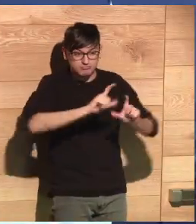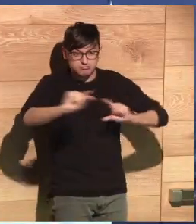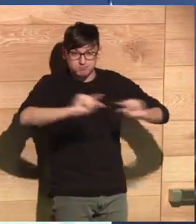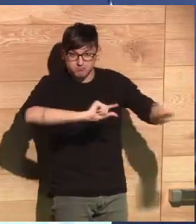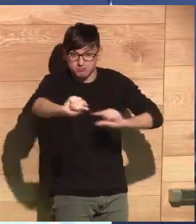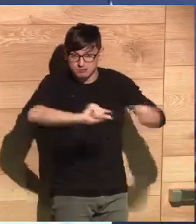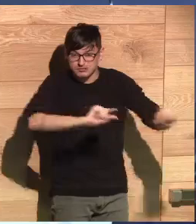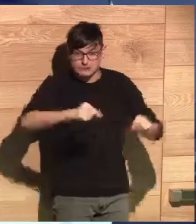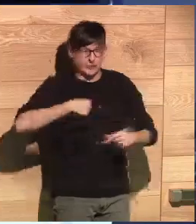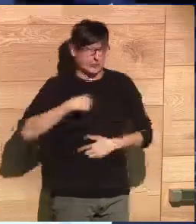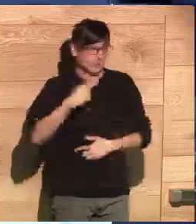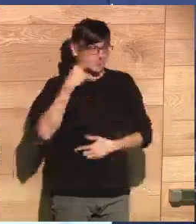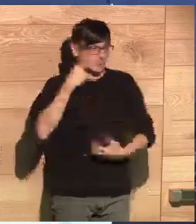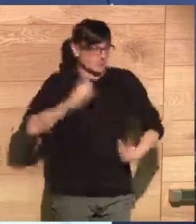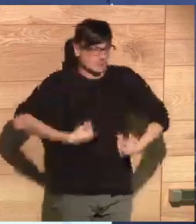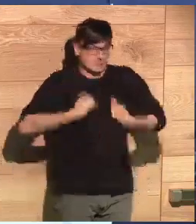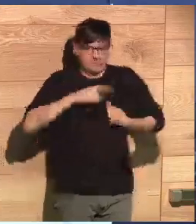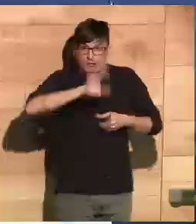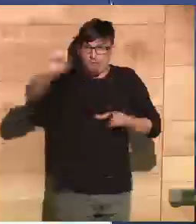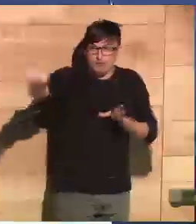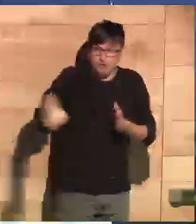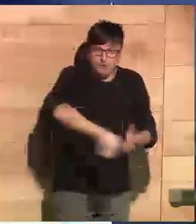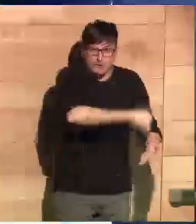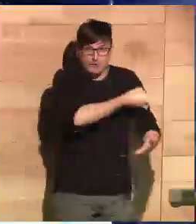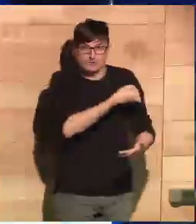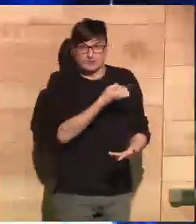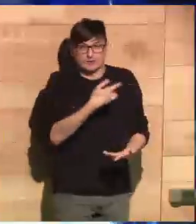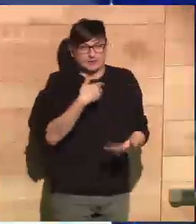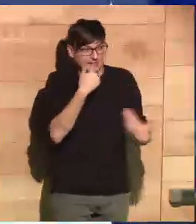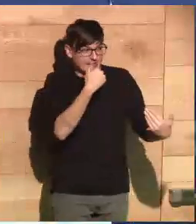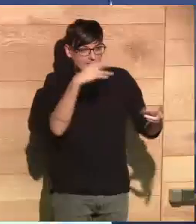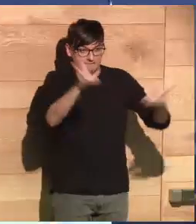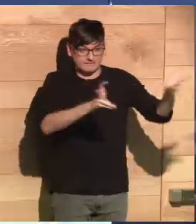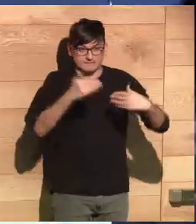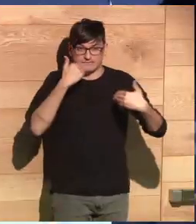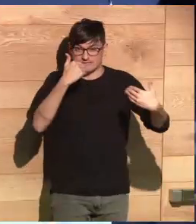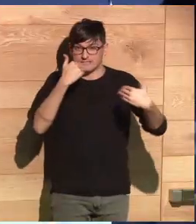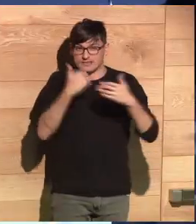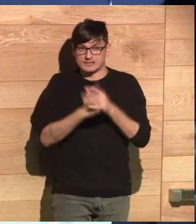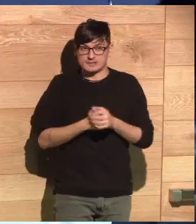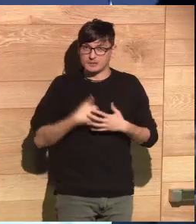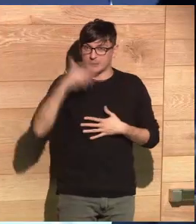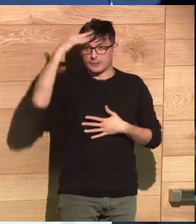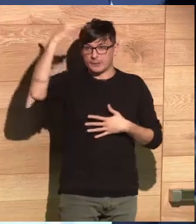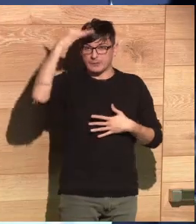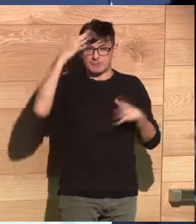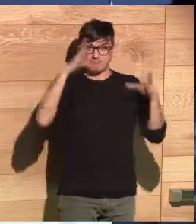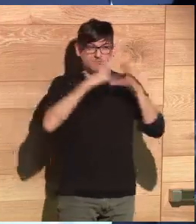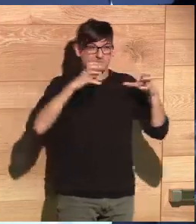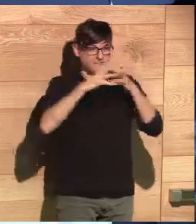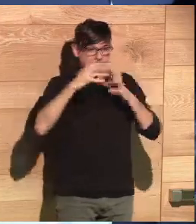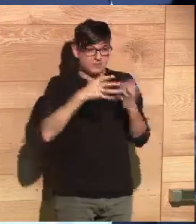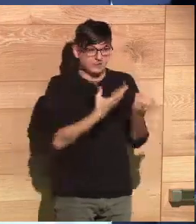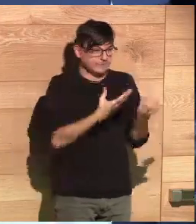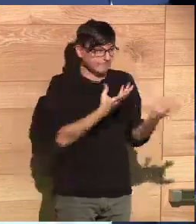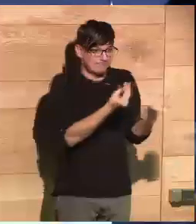un miedo escénico de que hoy esto estuviera vacío. Así que gracias por estar aquí porque me hace mucha ilusión que esto esté